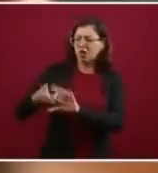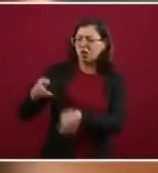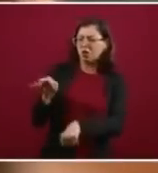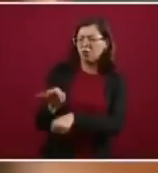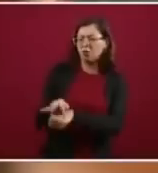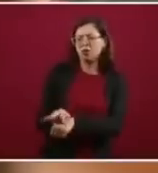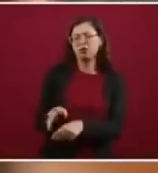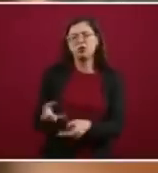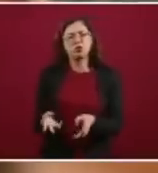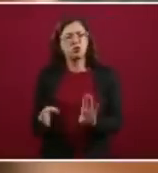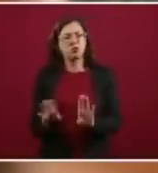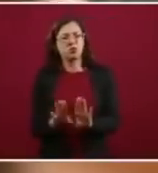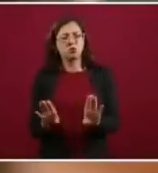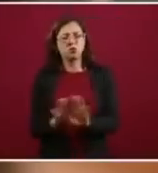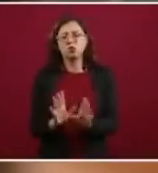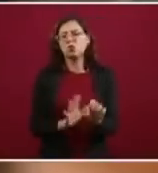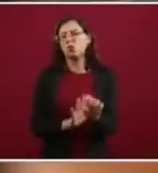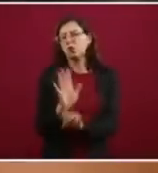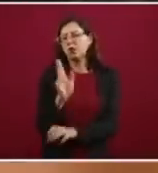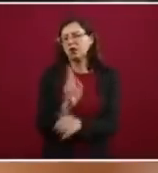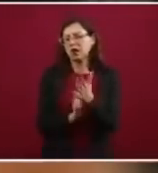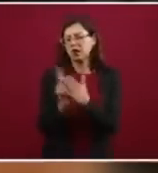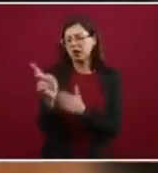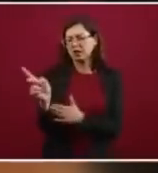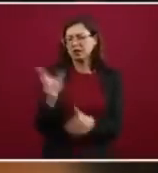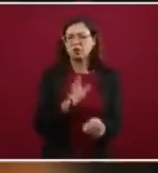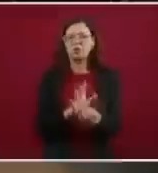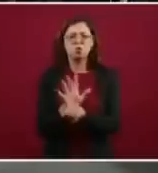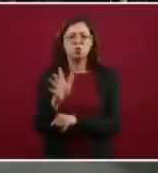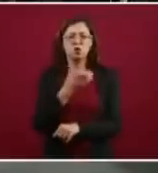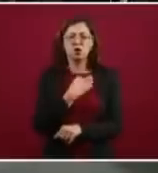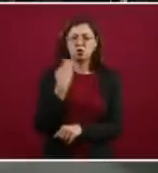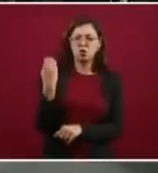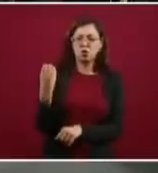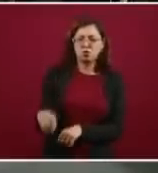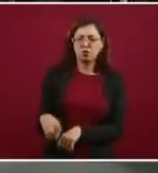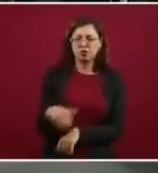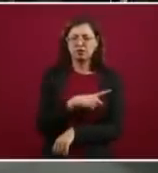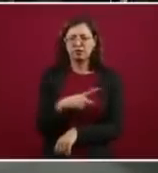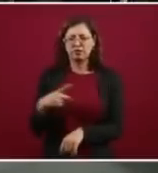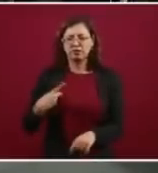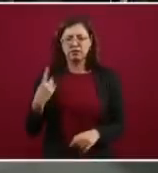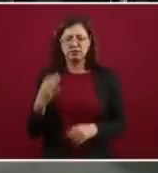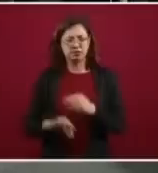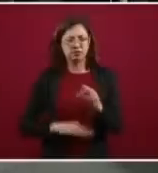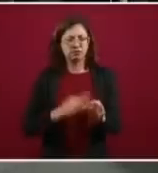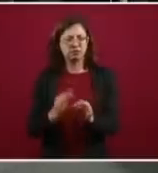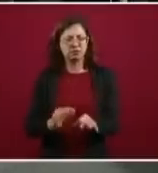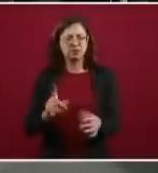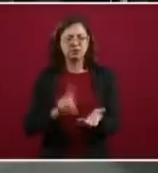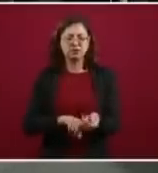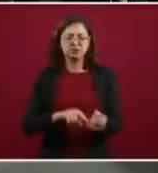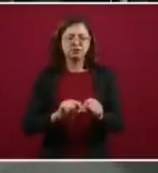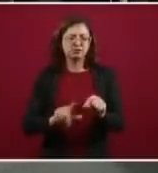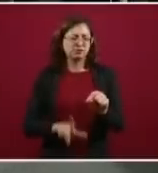qué derechos y qué obligaciones debe de tener aquí en nuestro